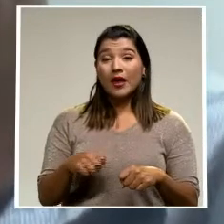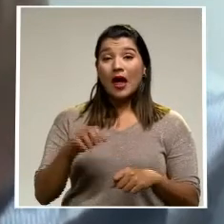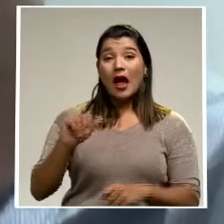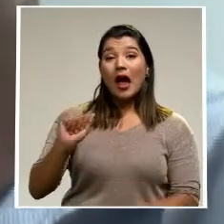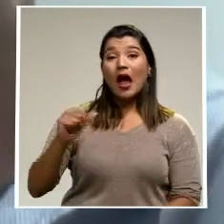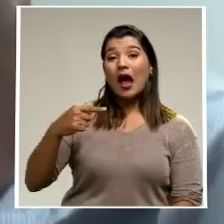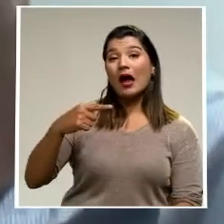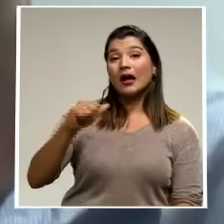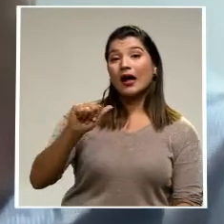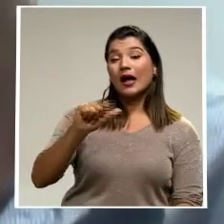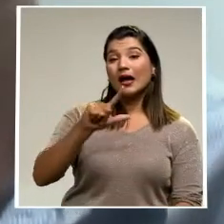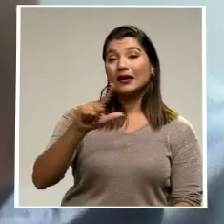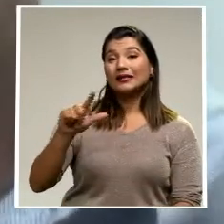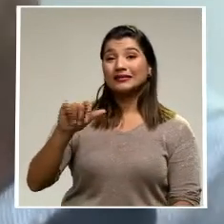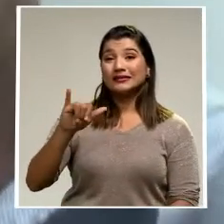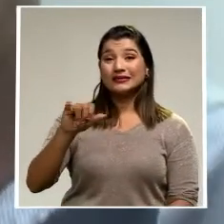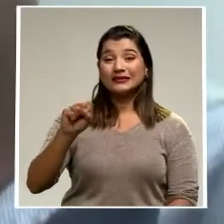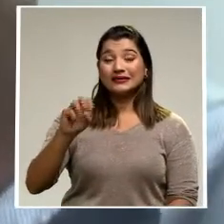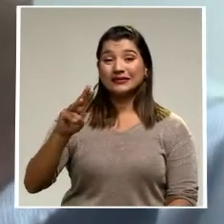Johnny Araya y el de don Rolando Araya,